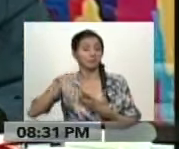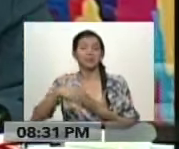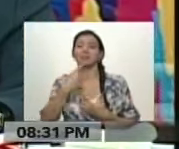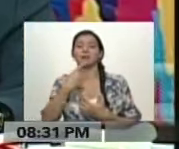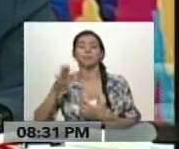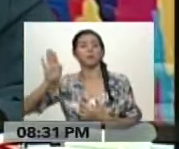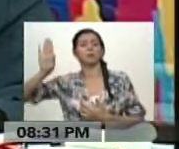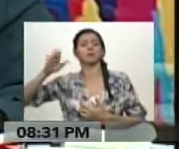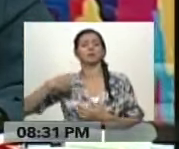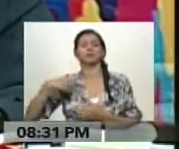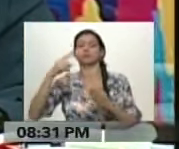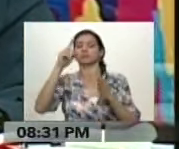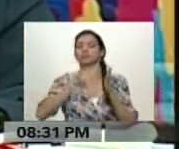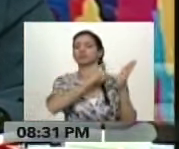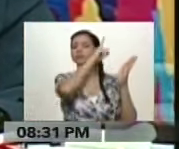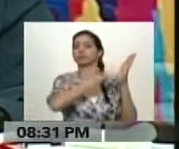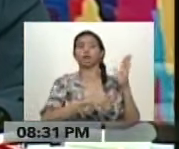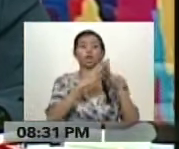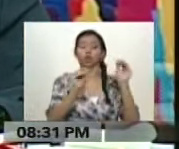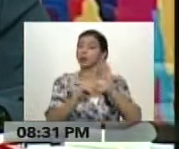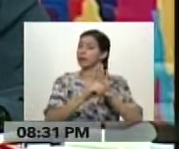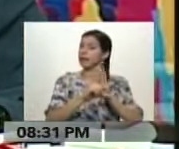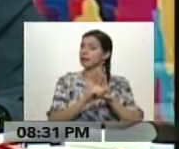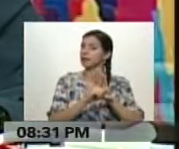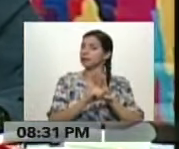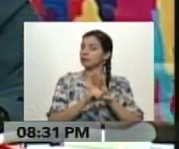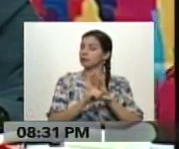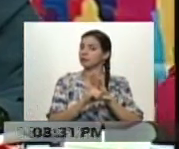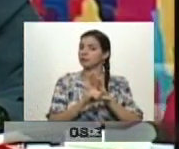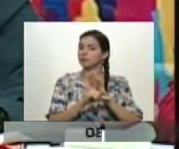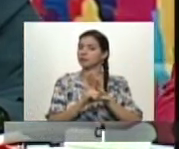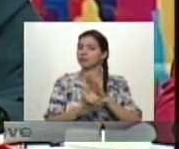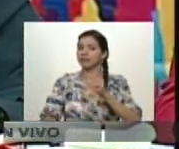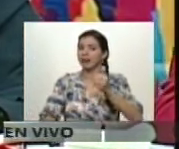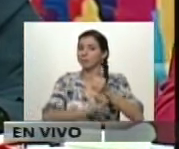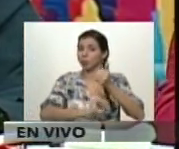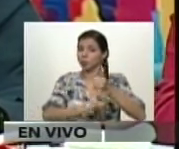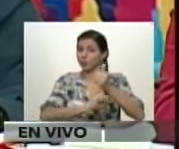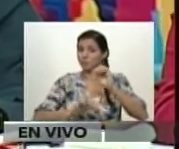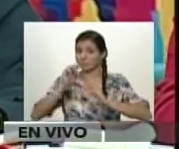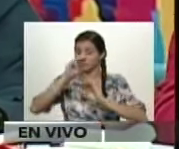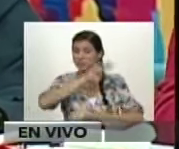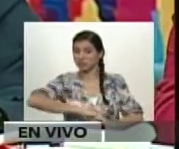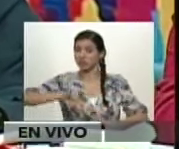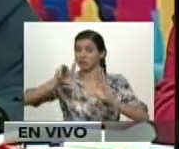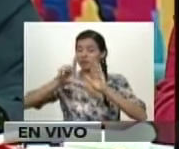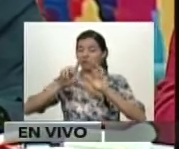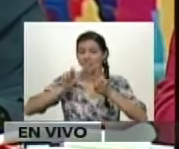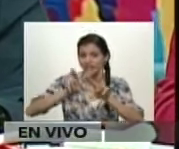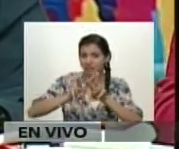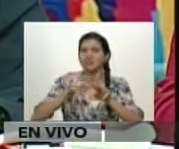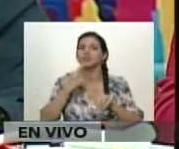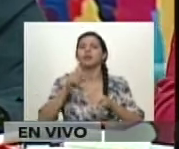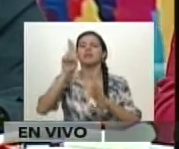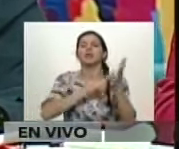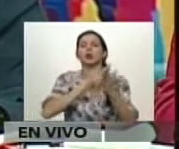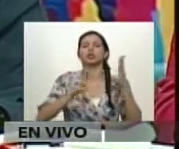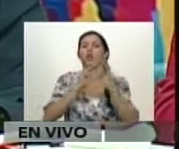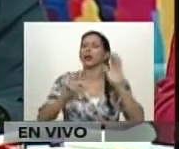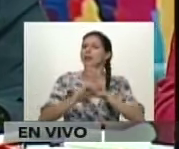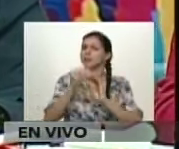prometido derogar todas las leyes que sustentan la gran misión Vivienda Venezuela. ¿Ustedes se imaginan eso?